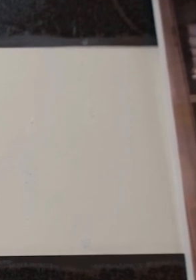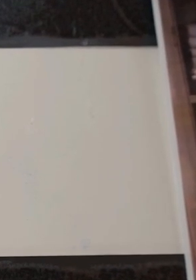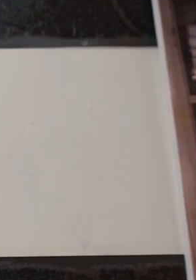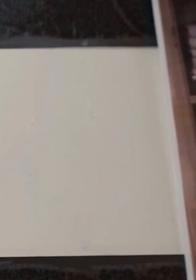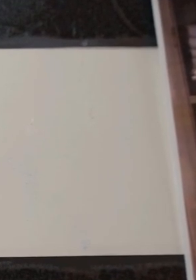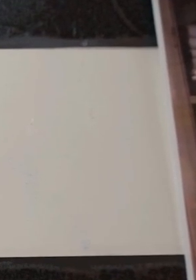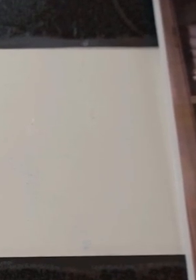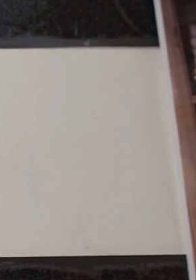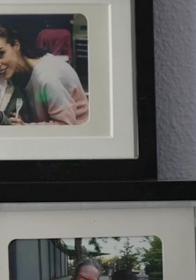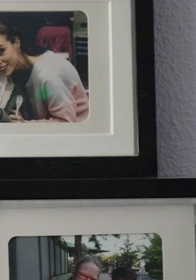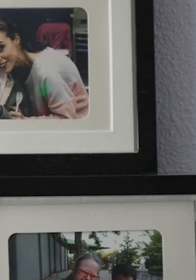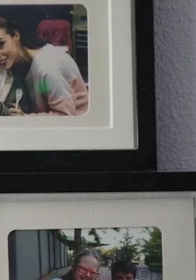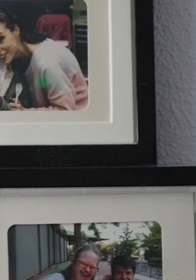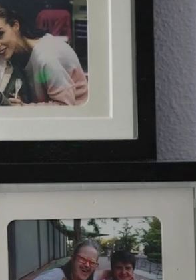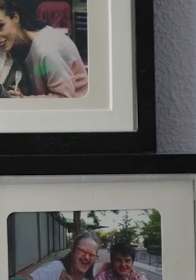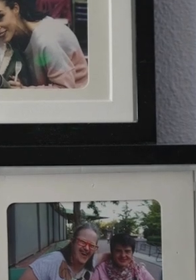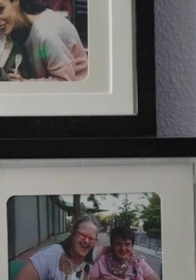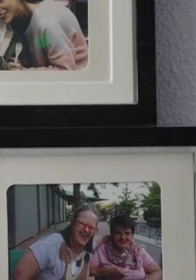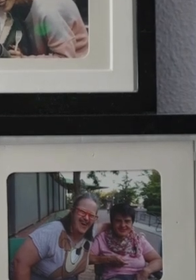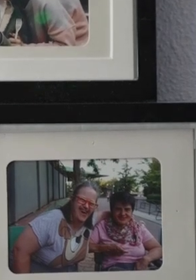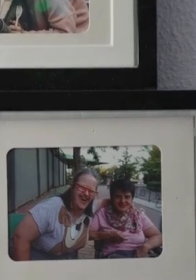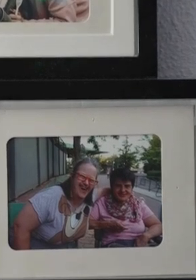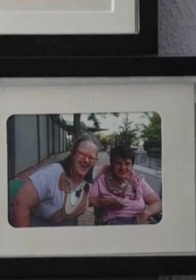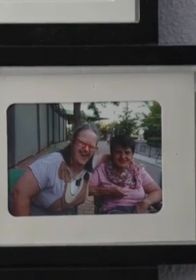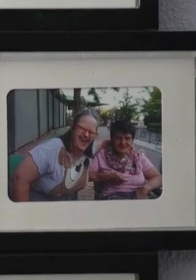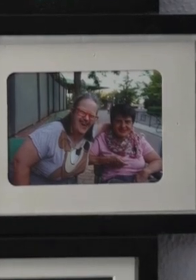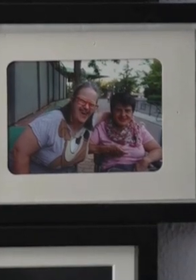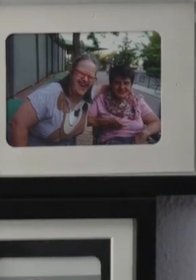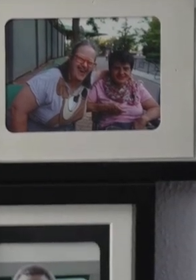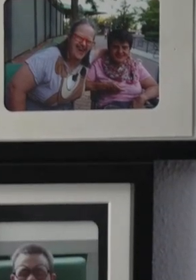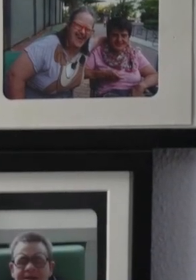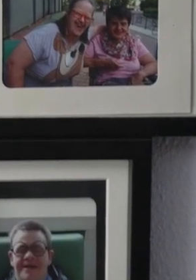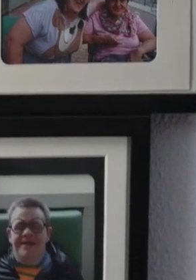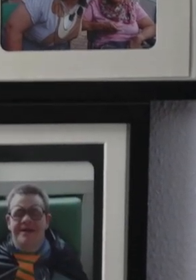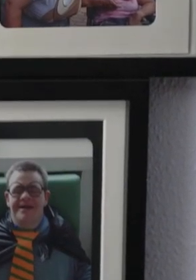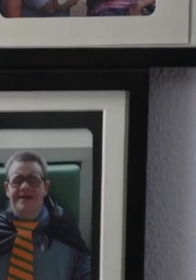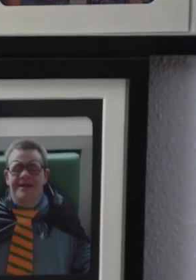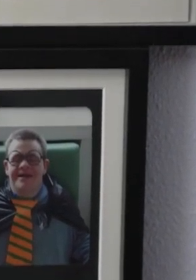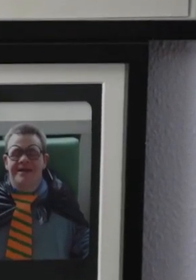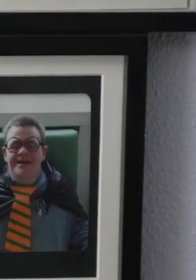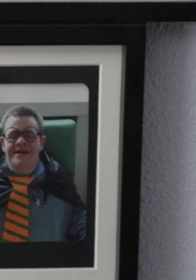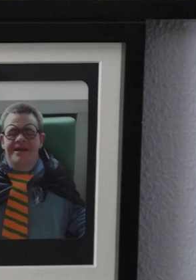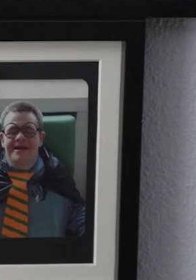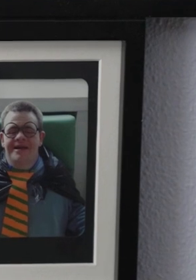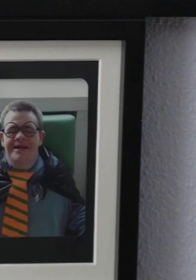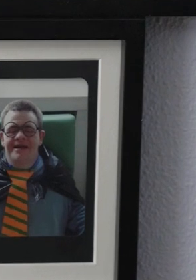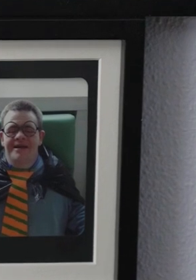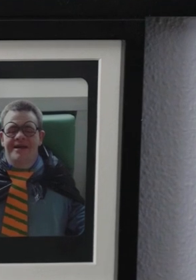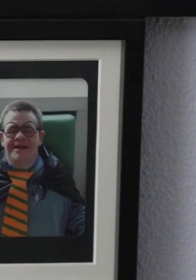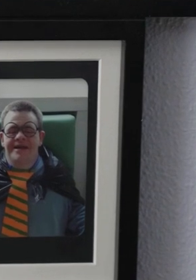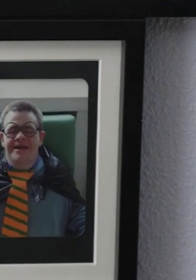tiene dificultades para comunicarse a través del lenguaje hablado, escrito u otro tipo de lenguaje.